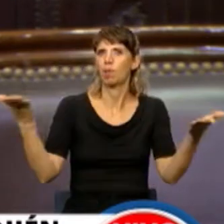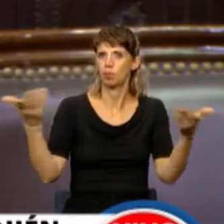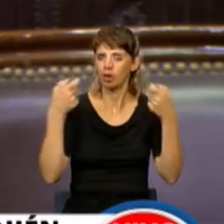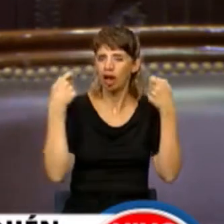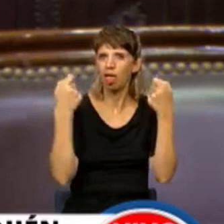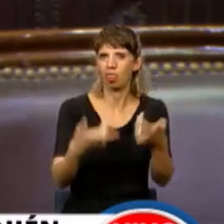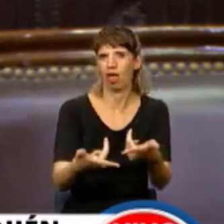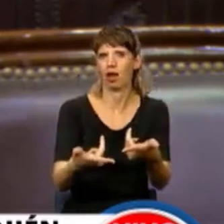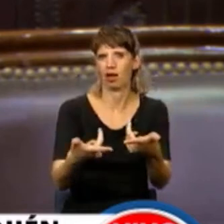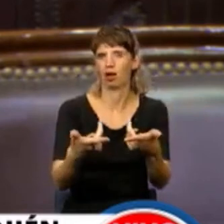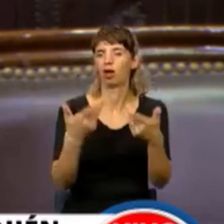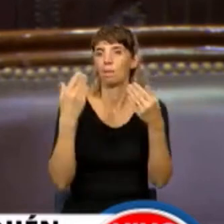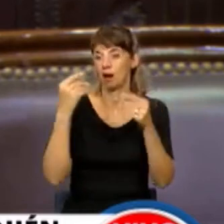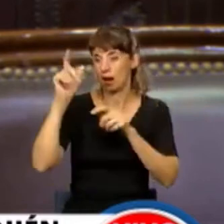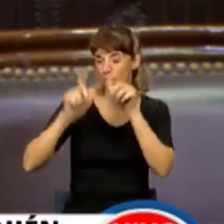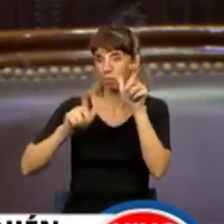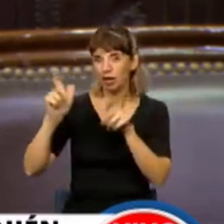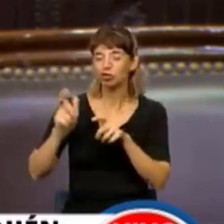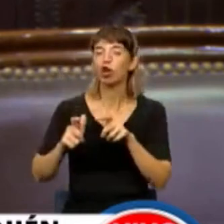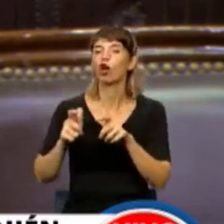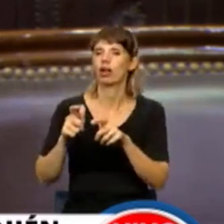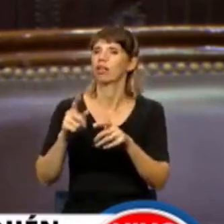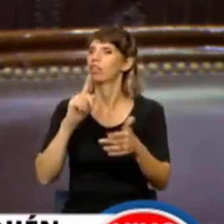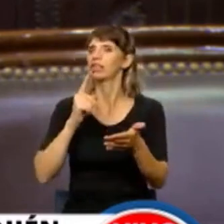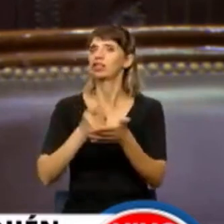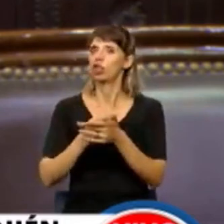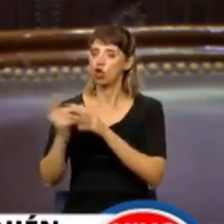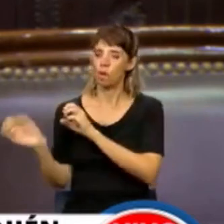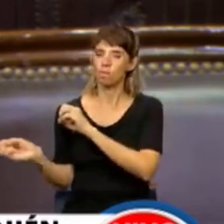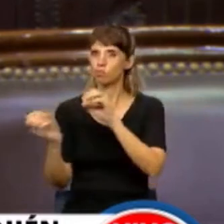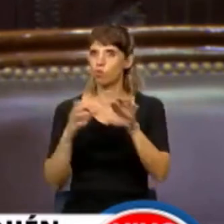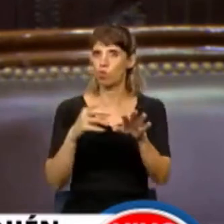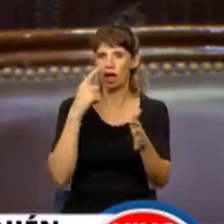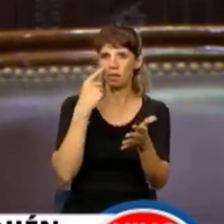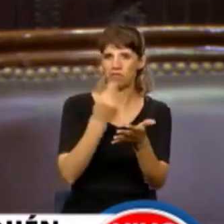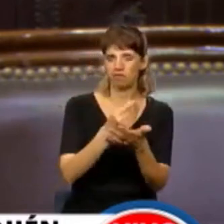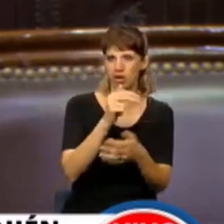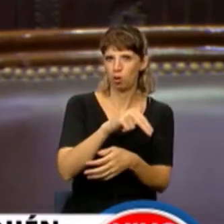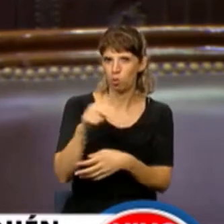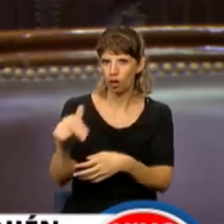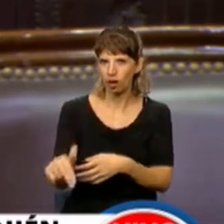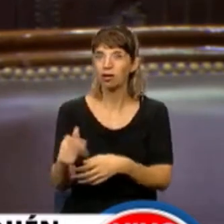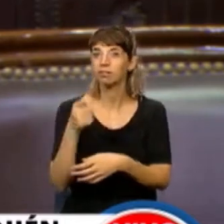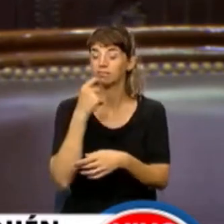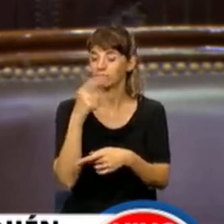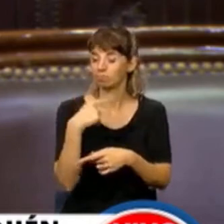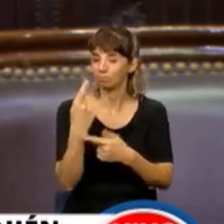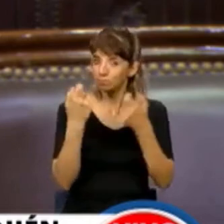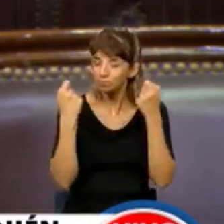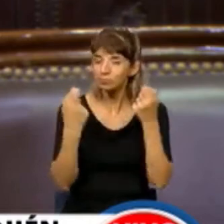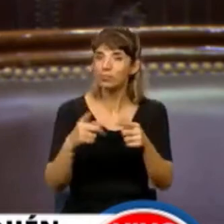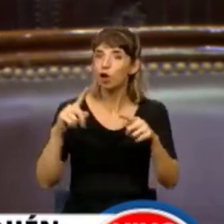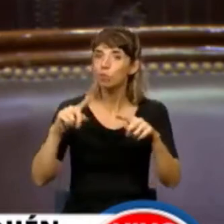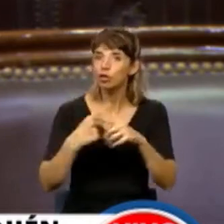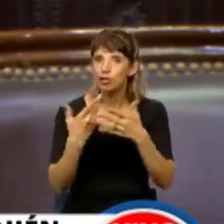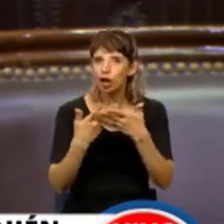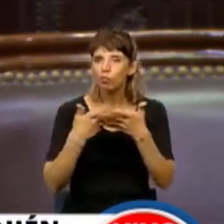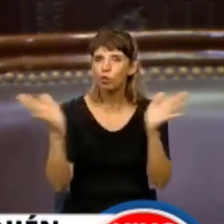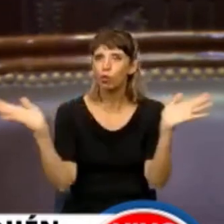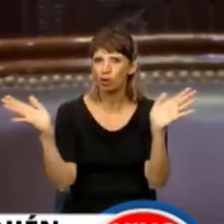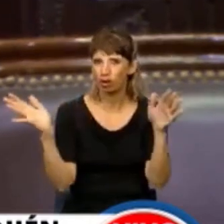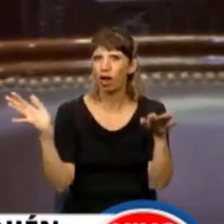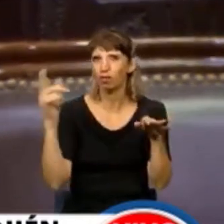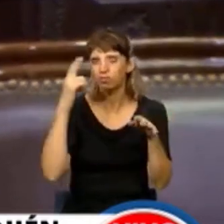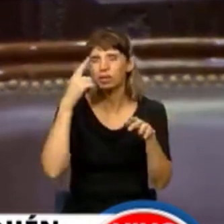que eligen vivir a Neuquén, porque seguramente en base a una buena administración y políticas públicas llevadas en el largo